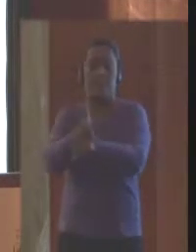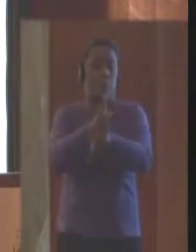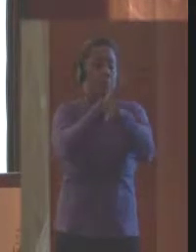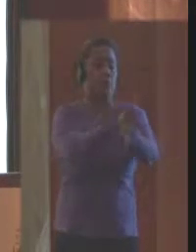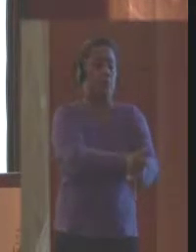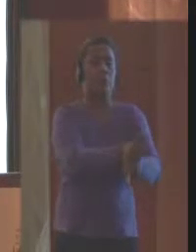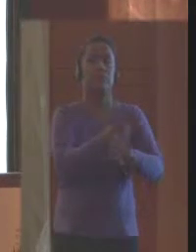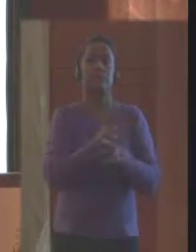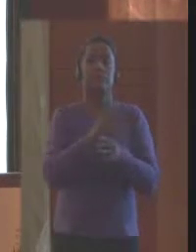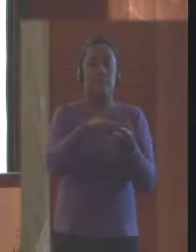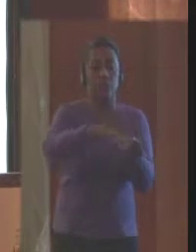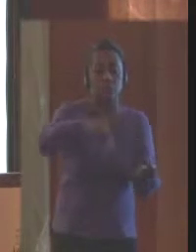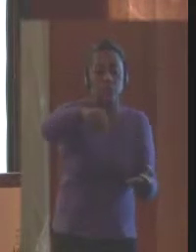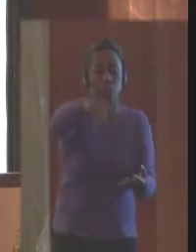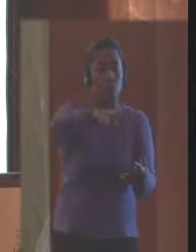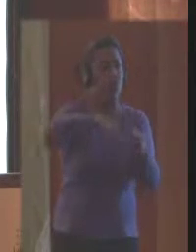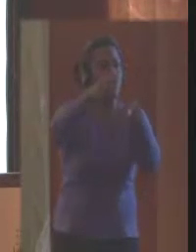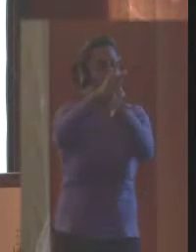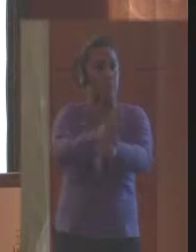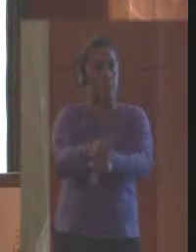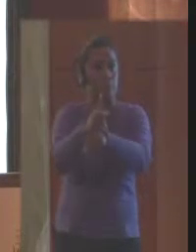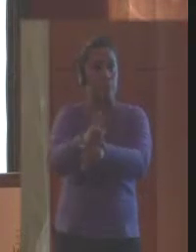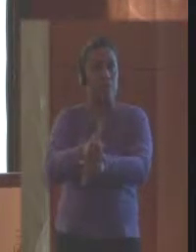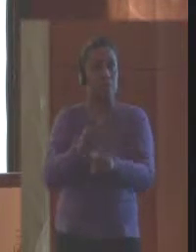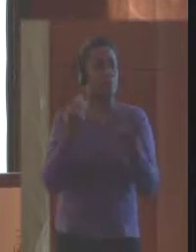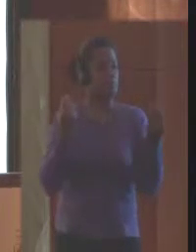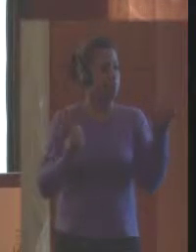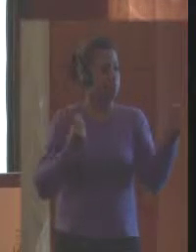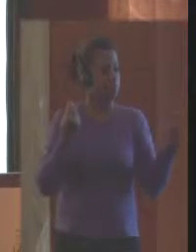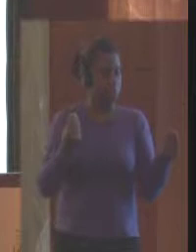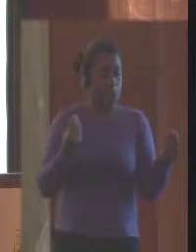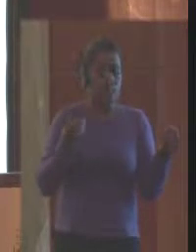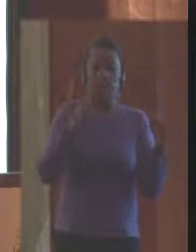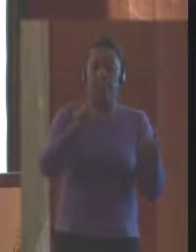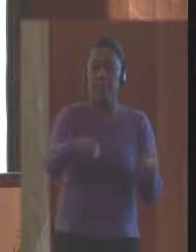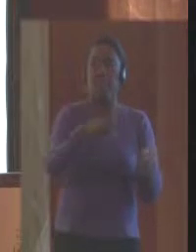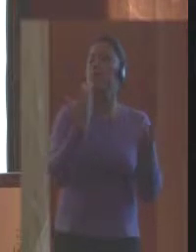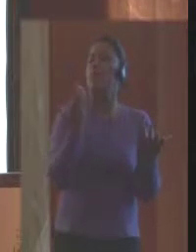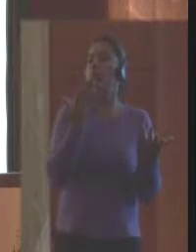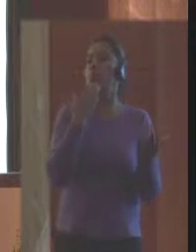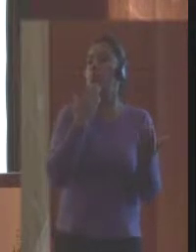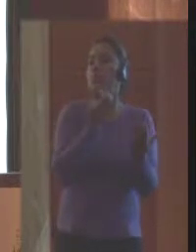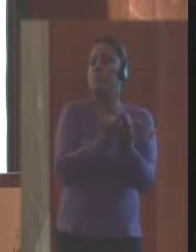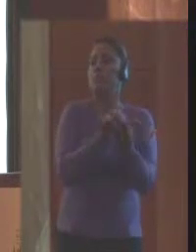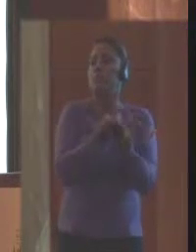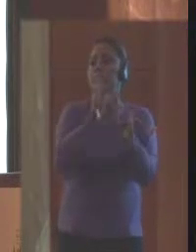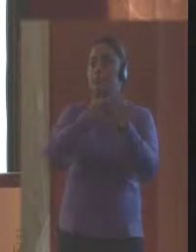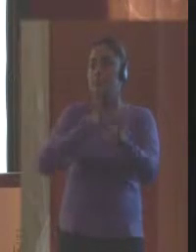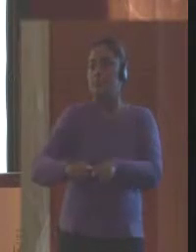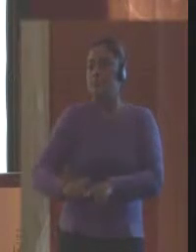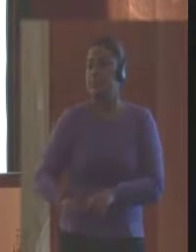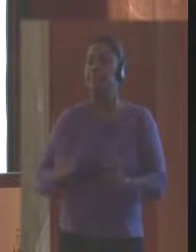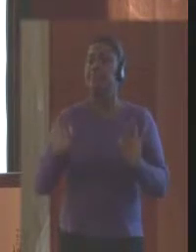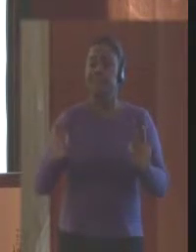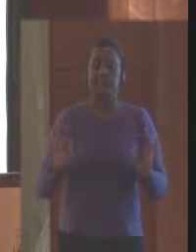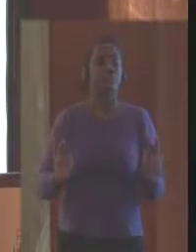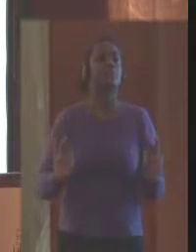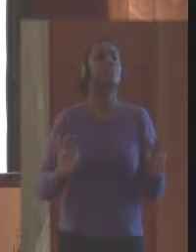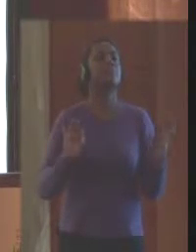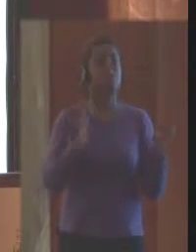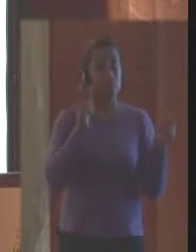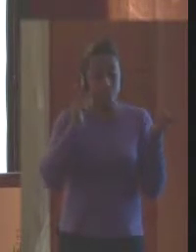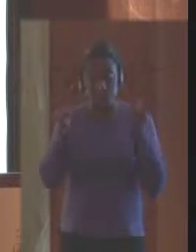trabajamos suelos de protección de la estructura ecológica principal. Pero encontramos que aquí el tema de la estructura